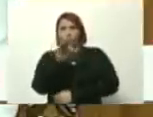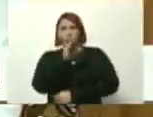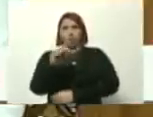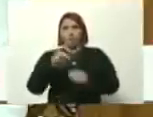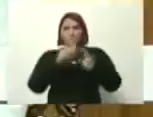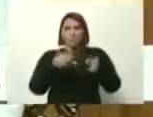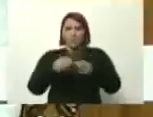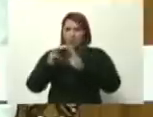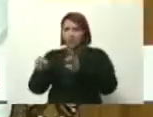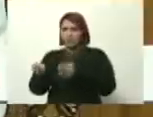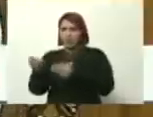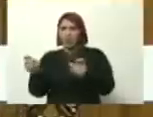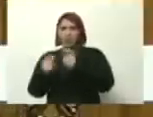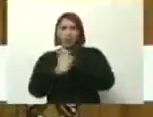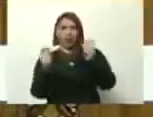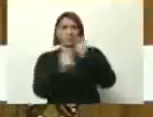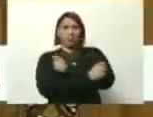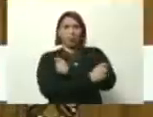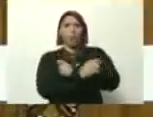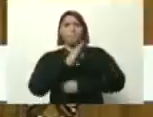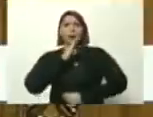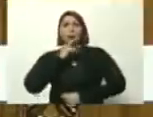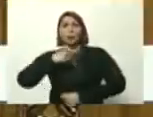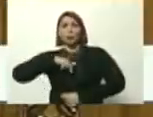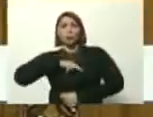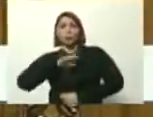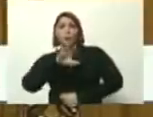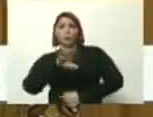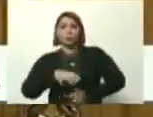mesas de cambio en los bancos de nuestro país.